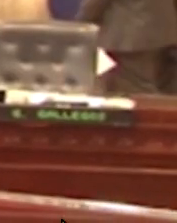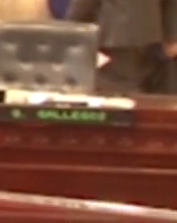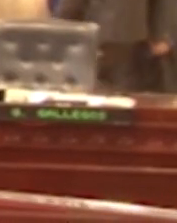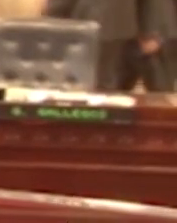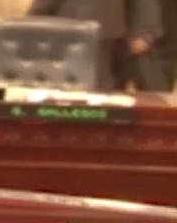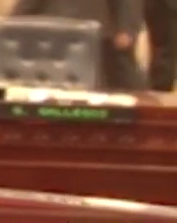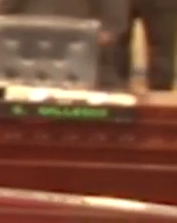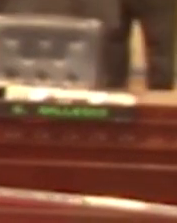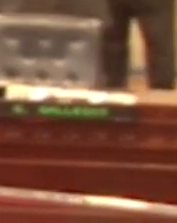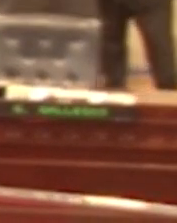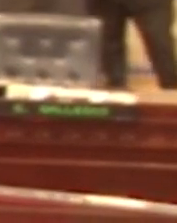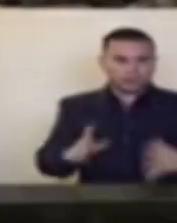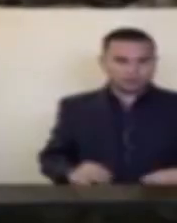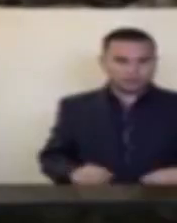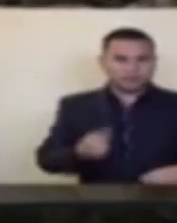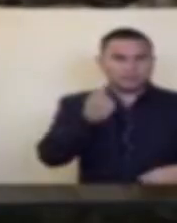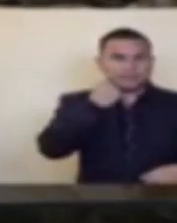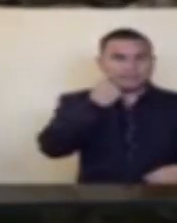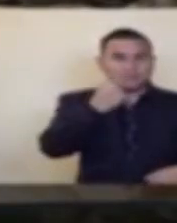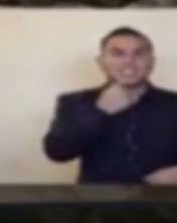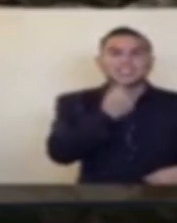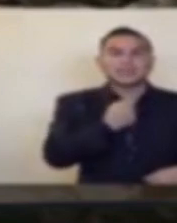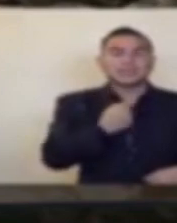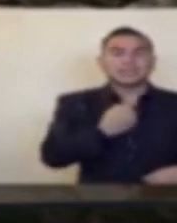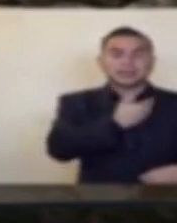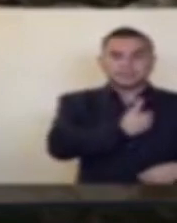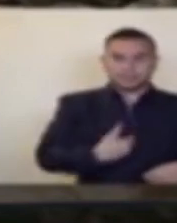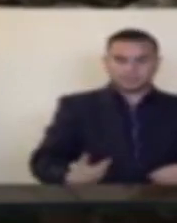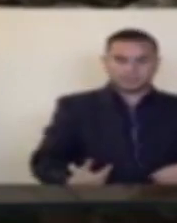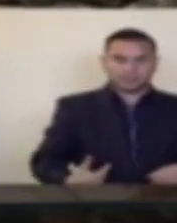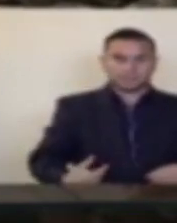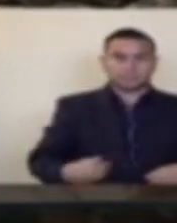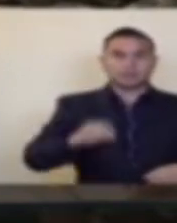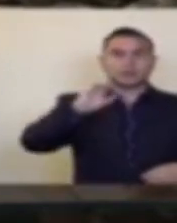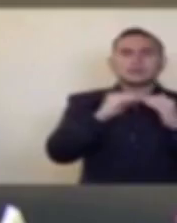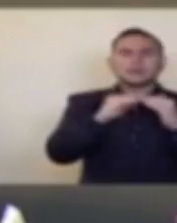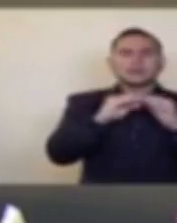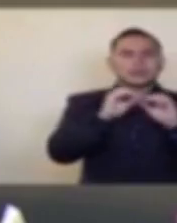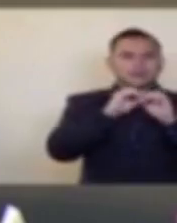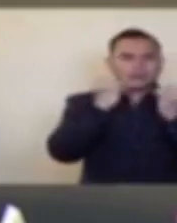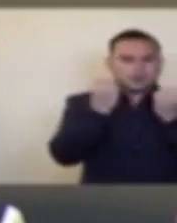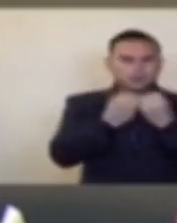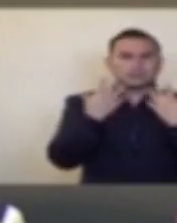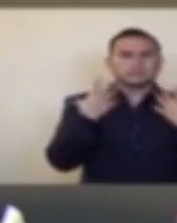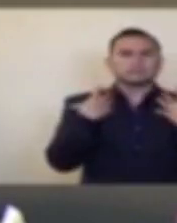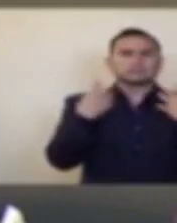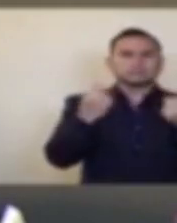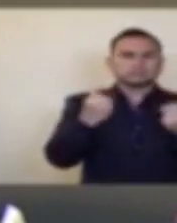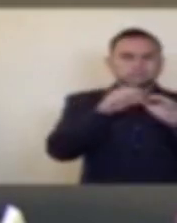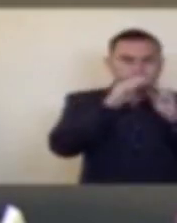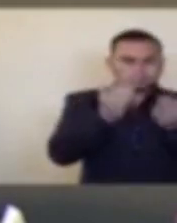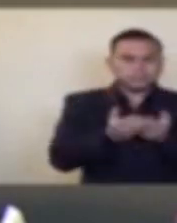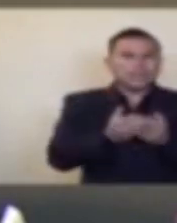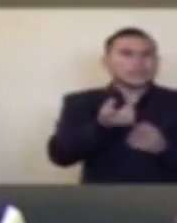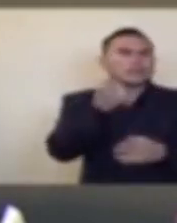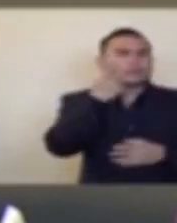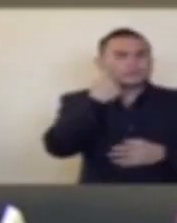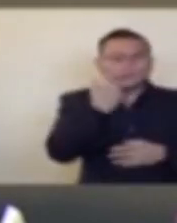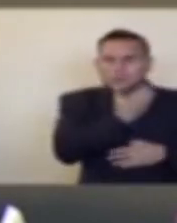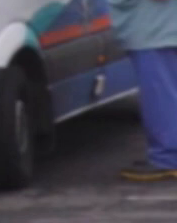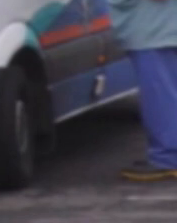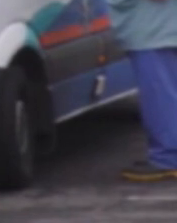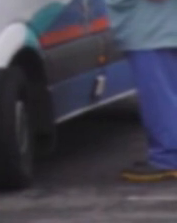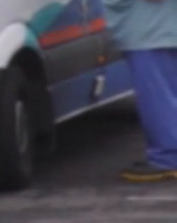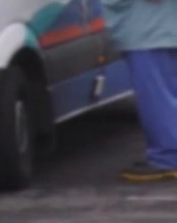legislativa y también por el órgano ejecutivo todos relacionados a la atención de la emergencia por el kobe